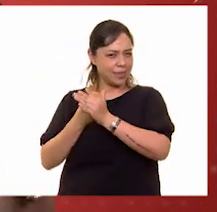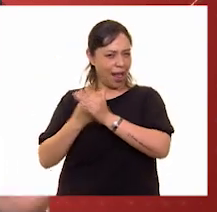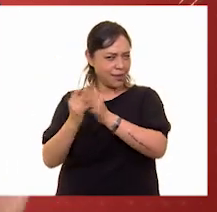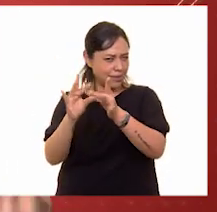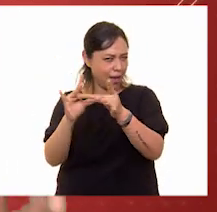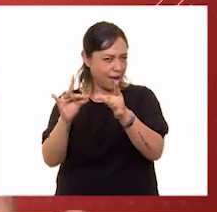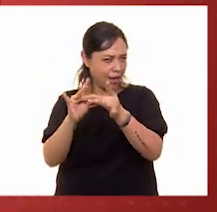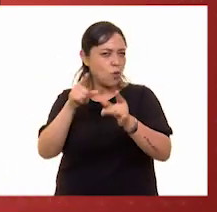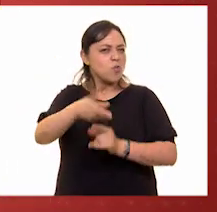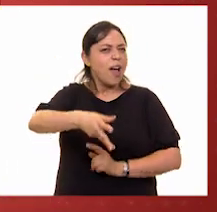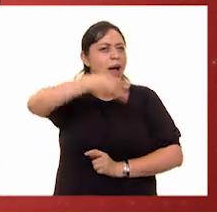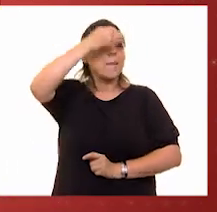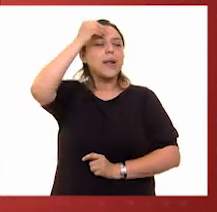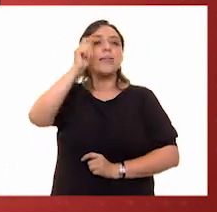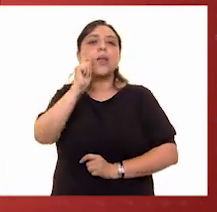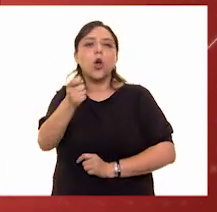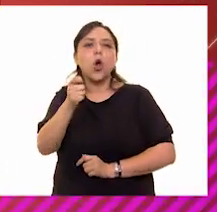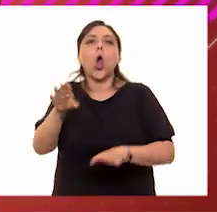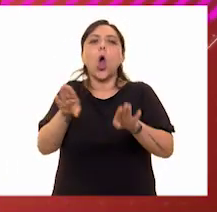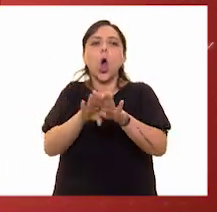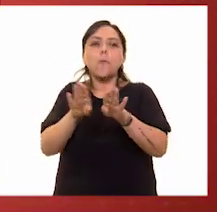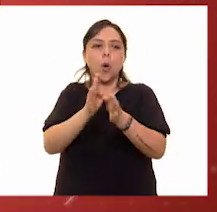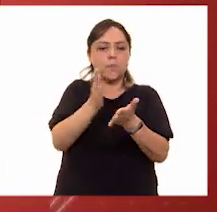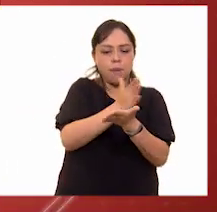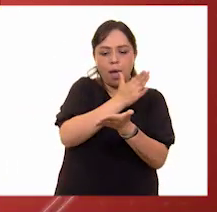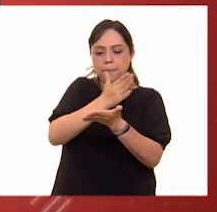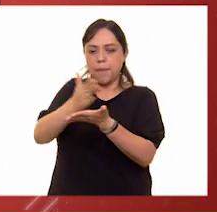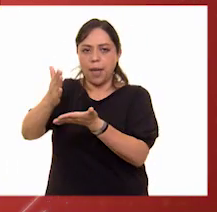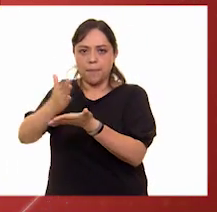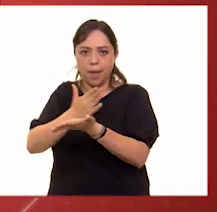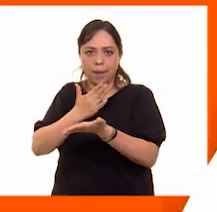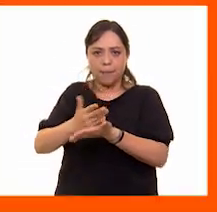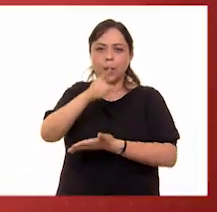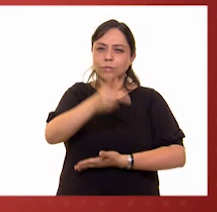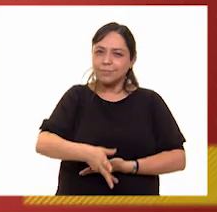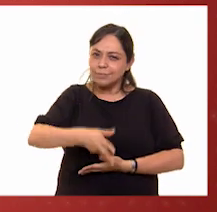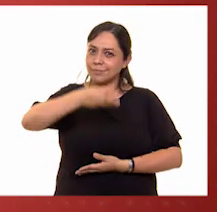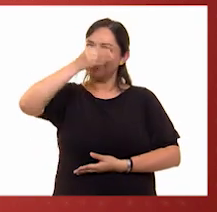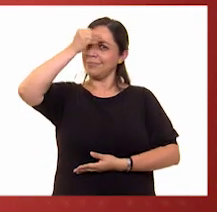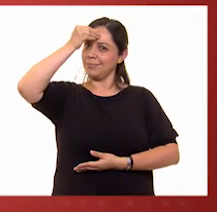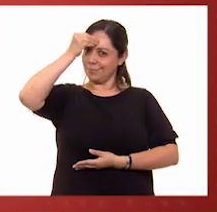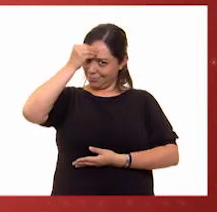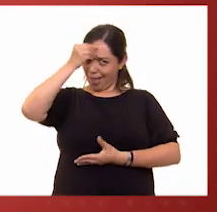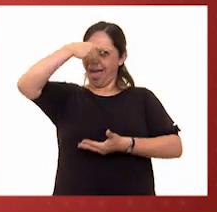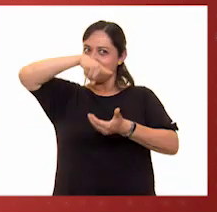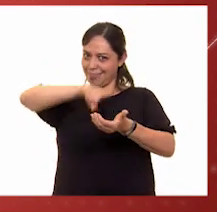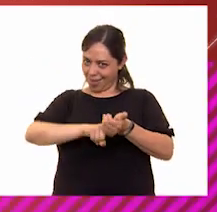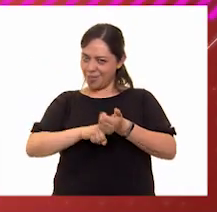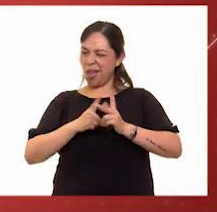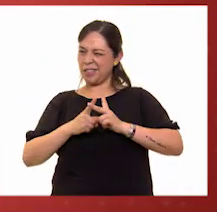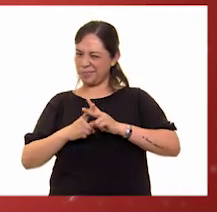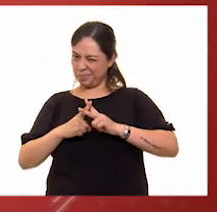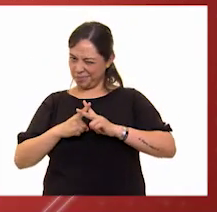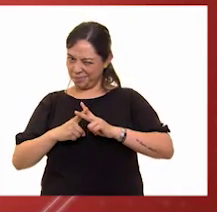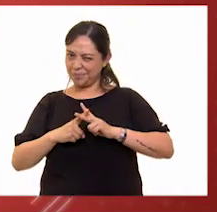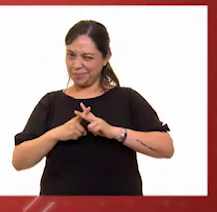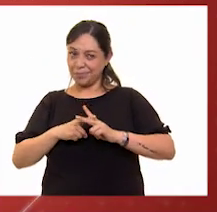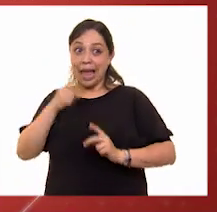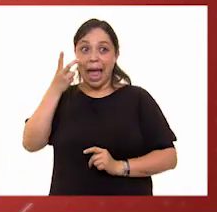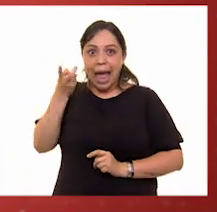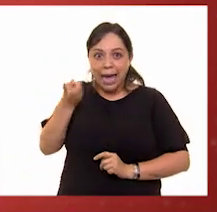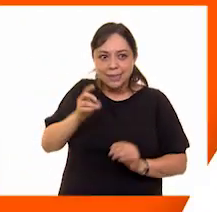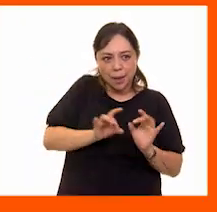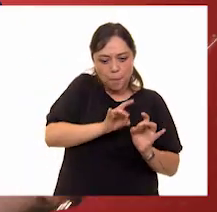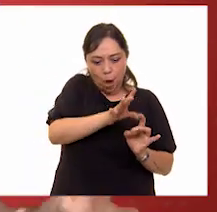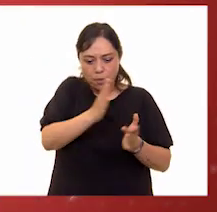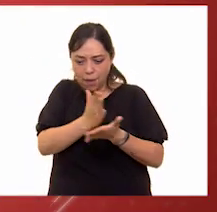aprendieron lo que son las redes de clasificación y con ello reforzaron su conocimiento en la aritmética a través de una red de clasificación